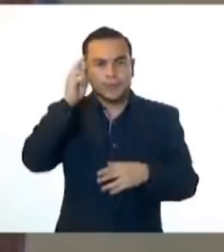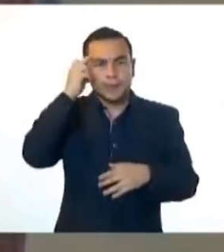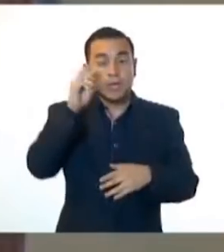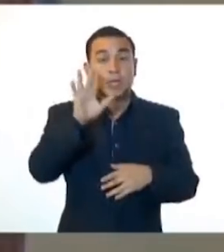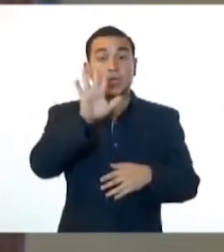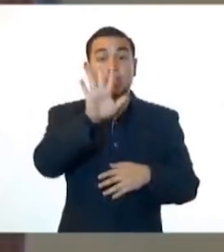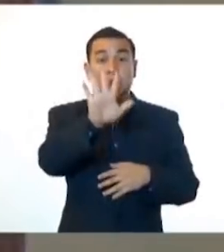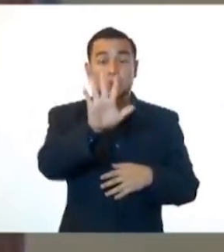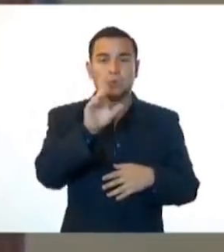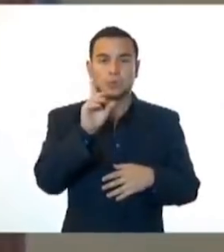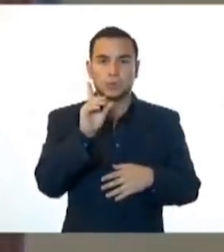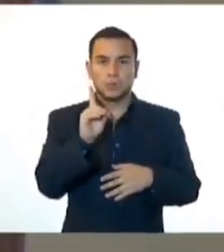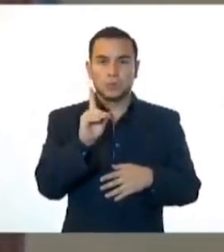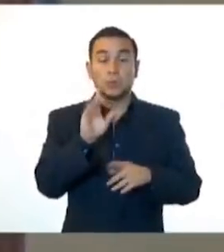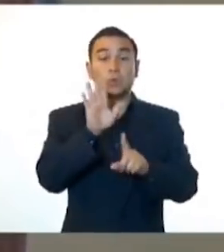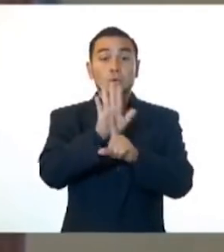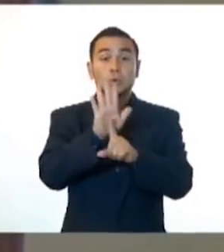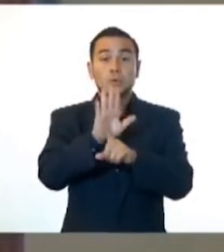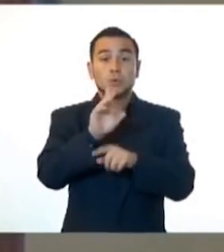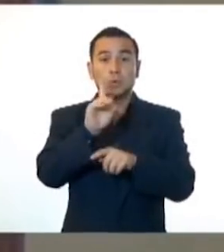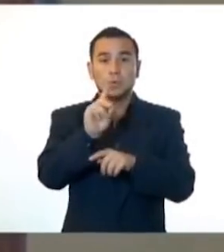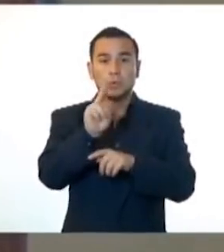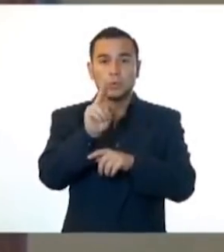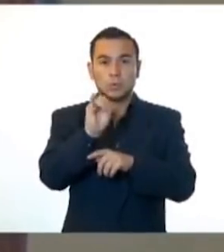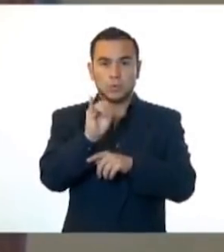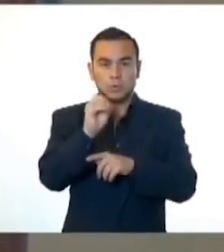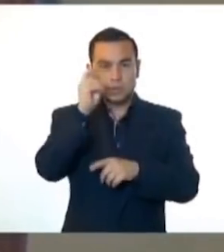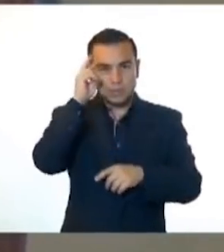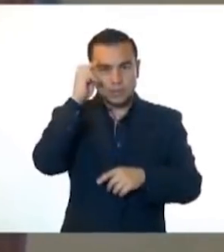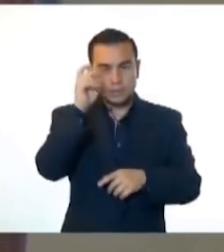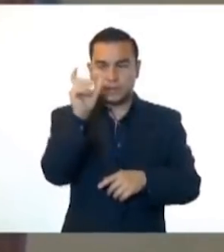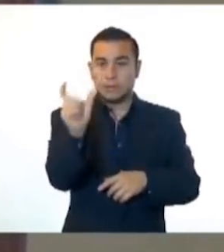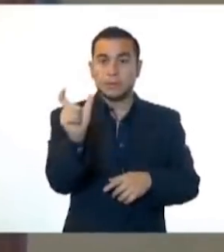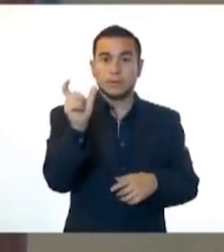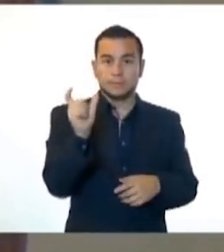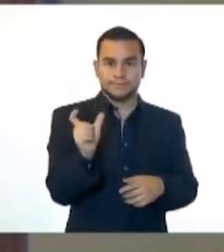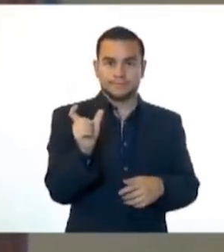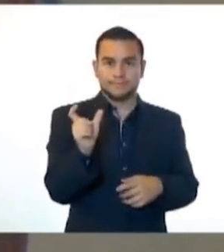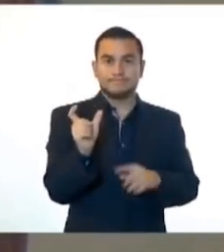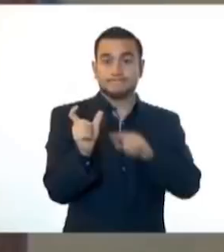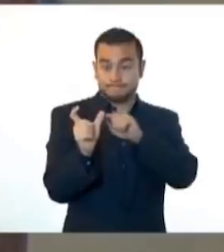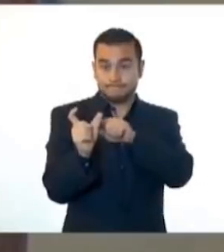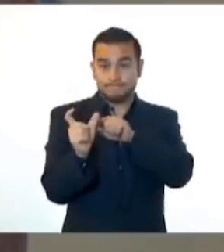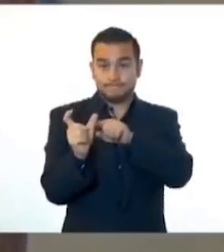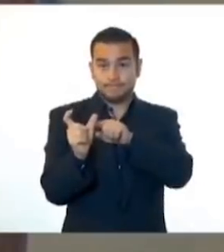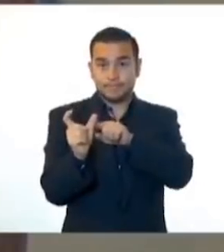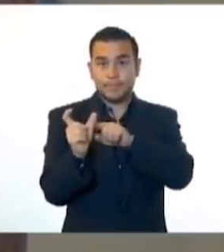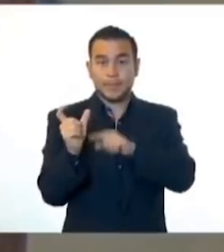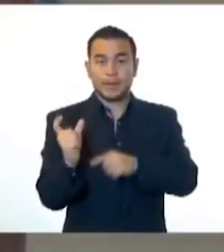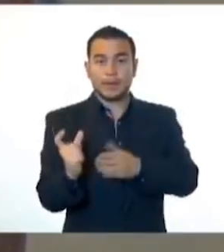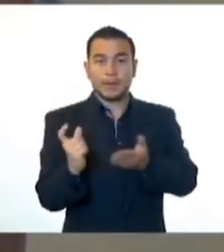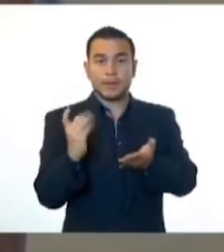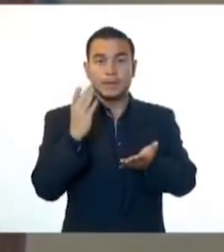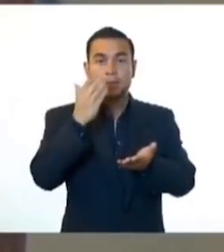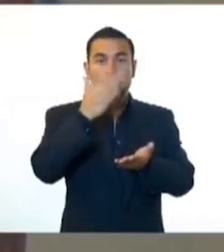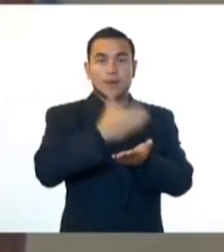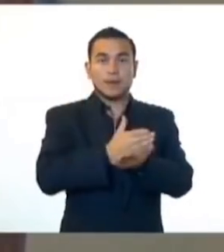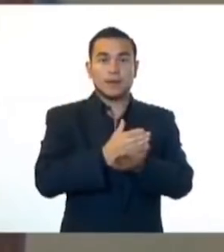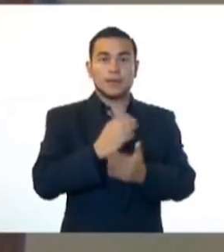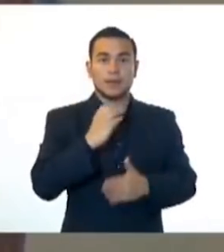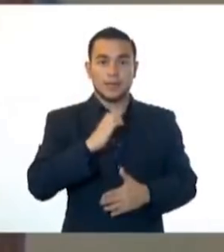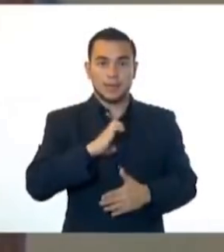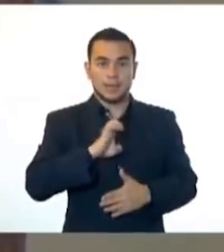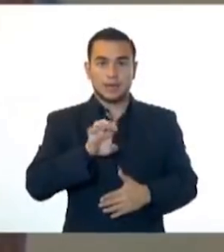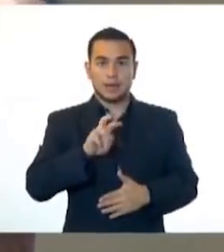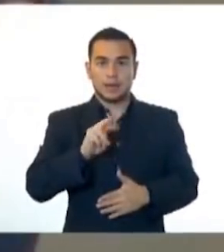DUI. Es decir, usted tiene el DUI, el que sale registrado en la página como beneficiario. Esa persona va a las sucursales que se